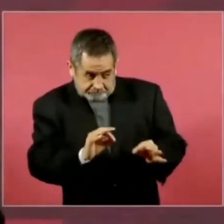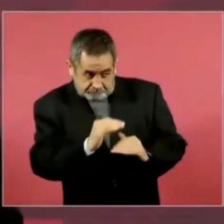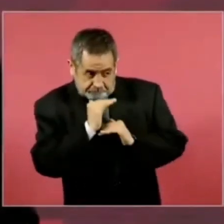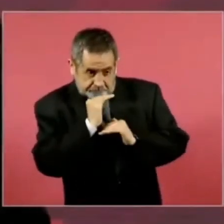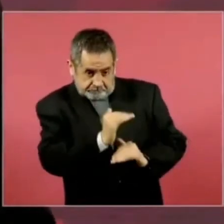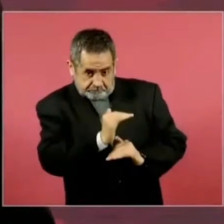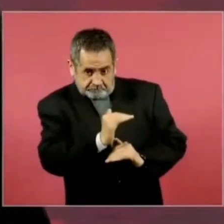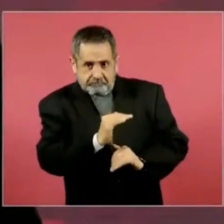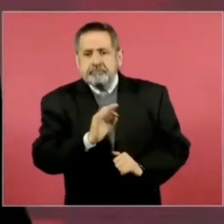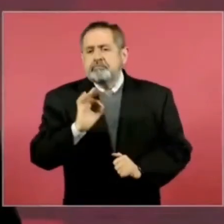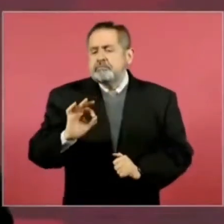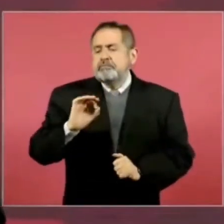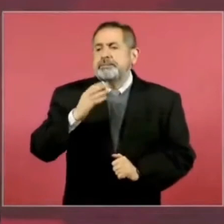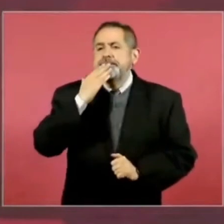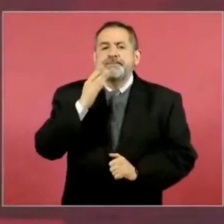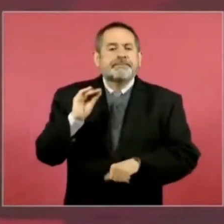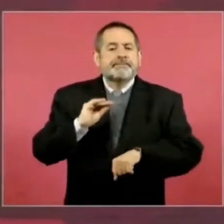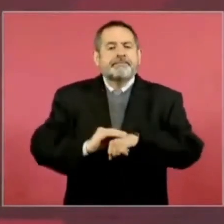como